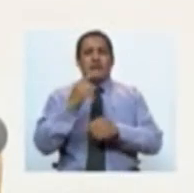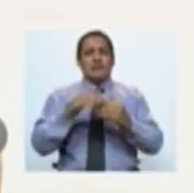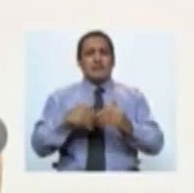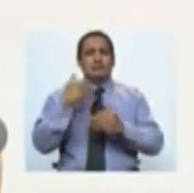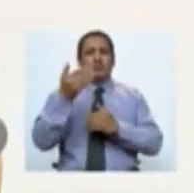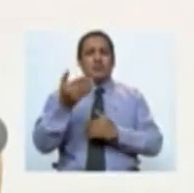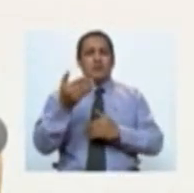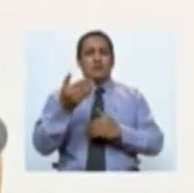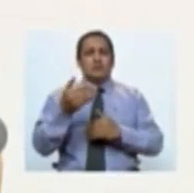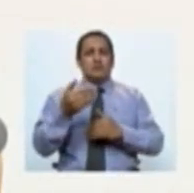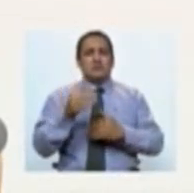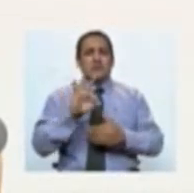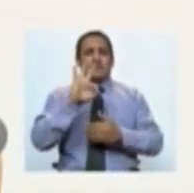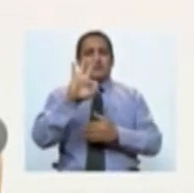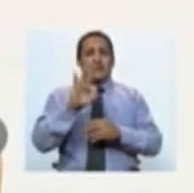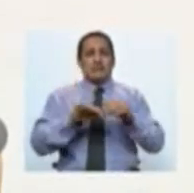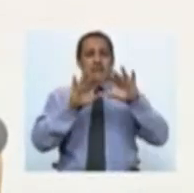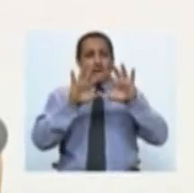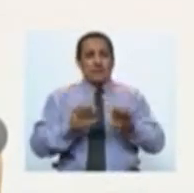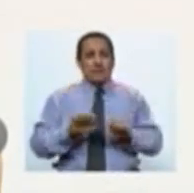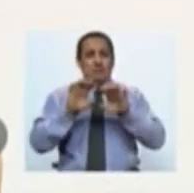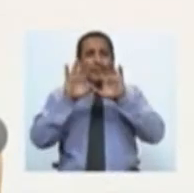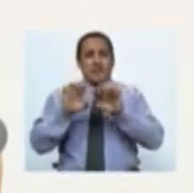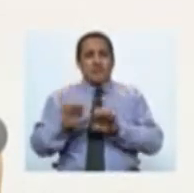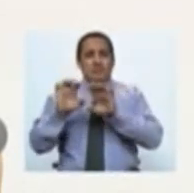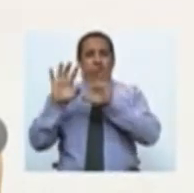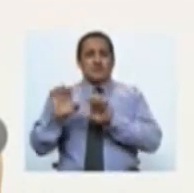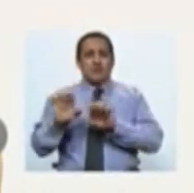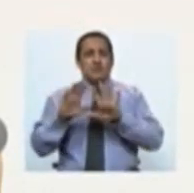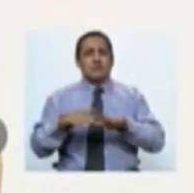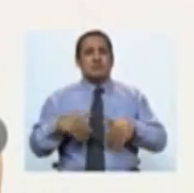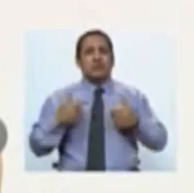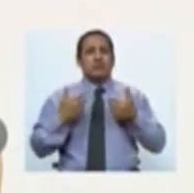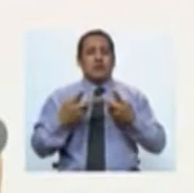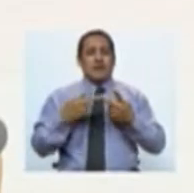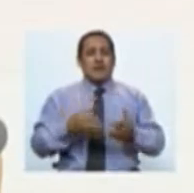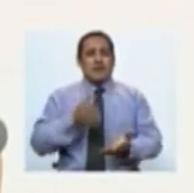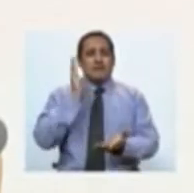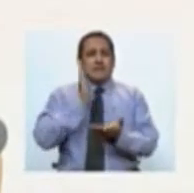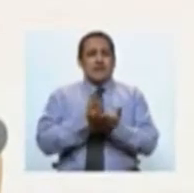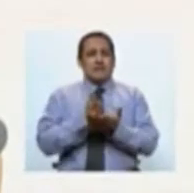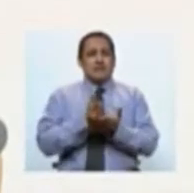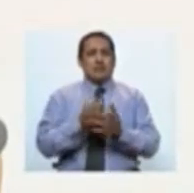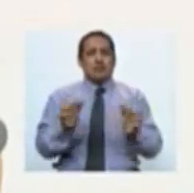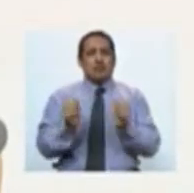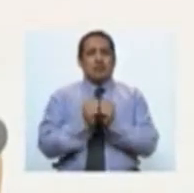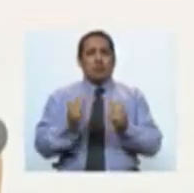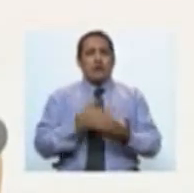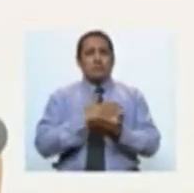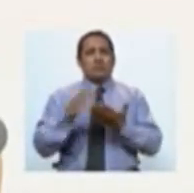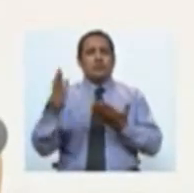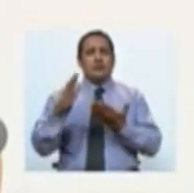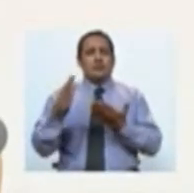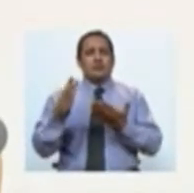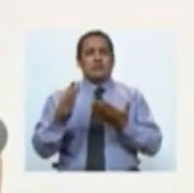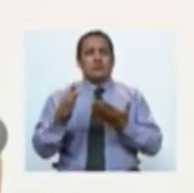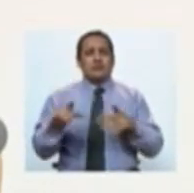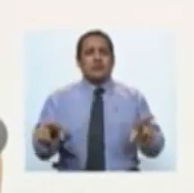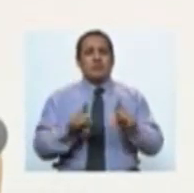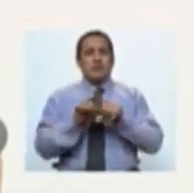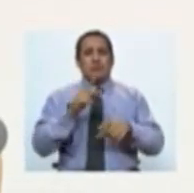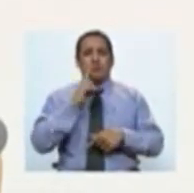que luego de 3 evaluaciones recién podría sancionársele con el retiro,